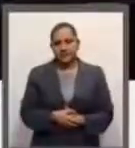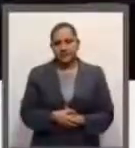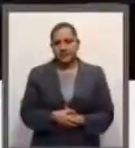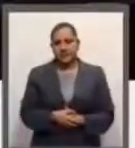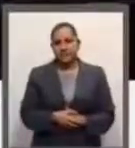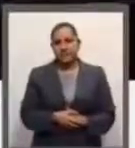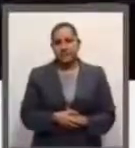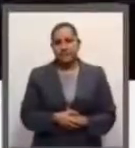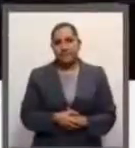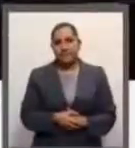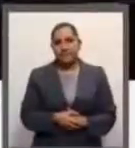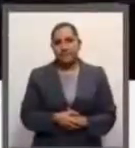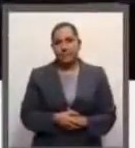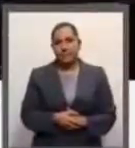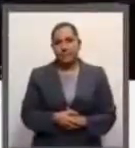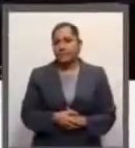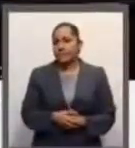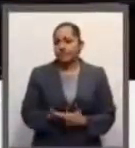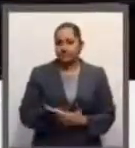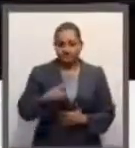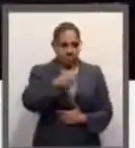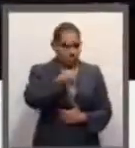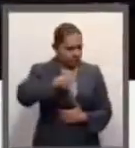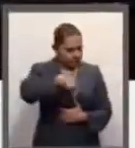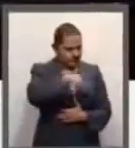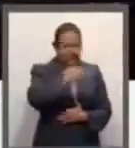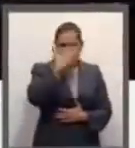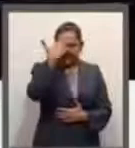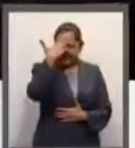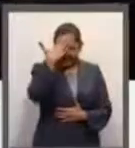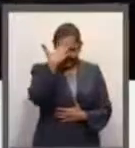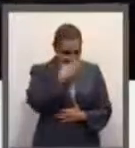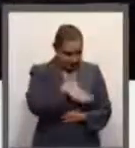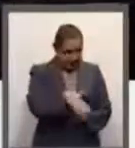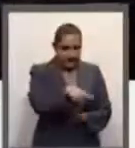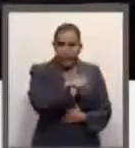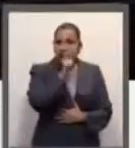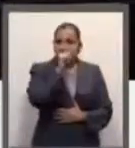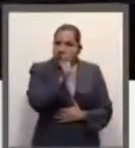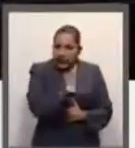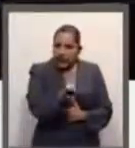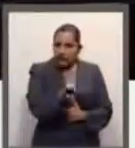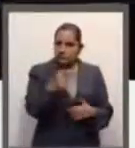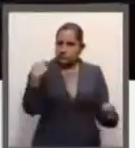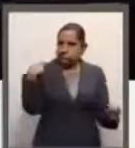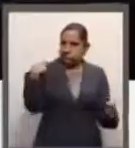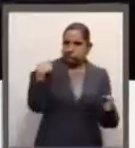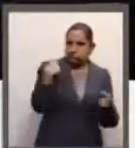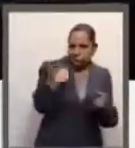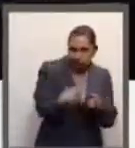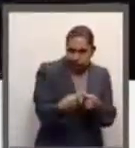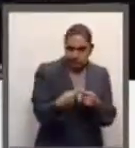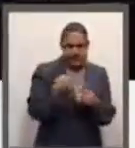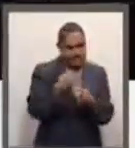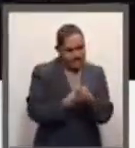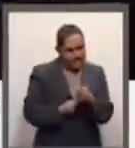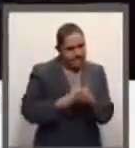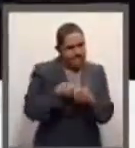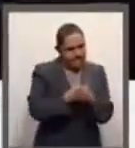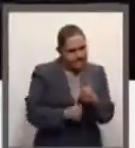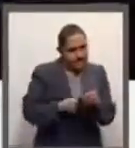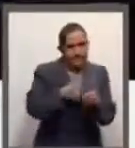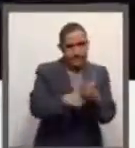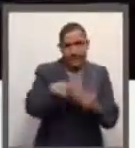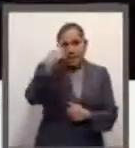sabemos que es una larga y difícil lucha la eliminación